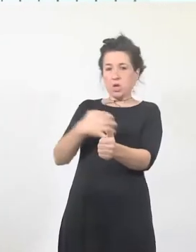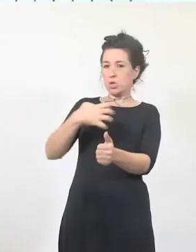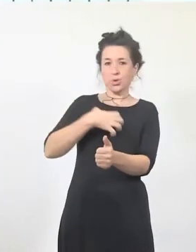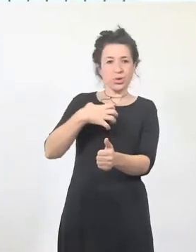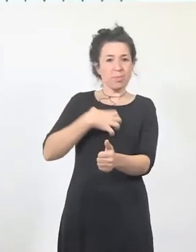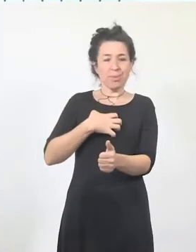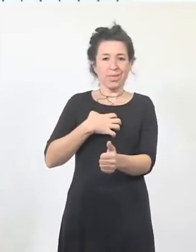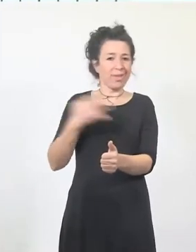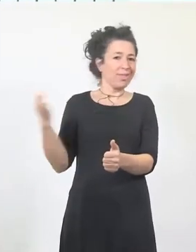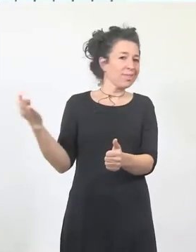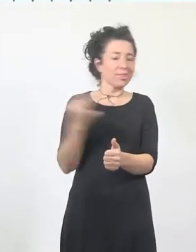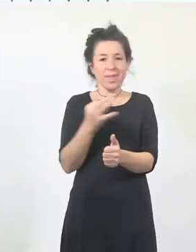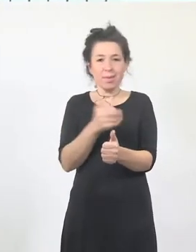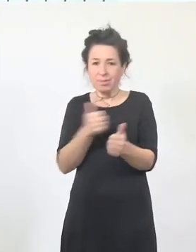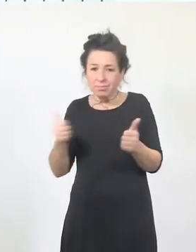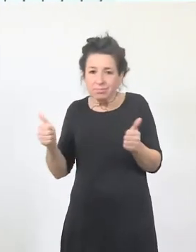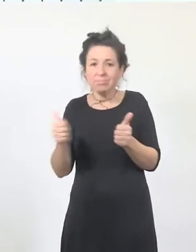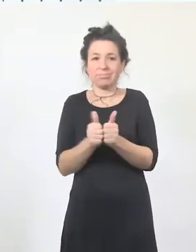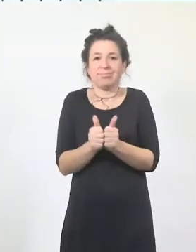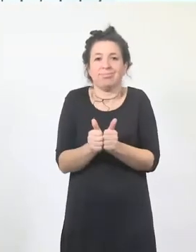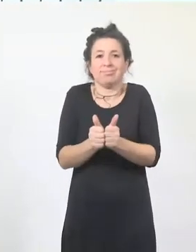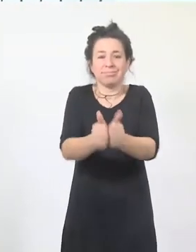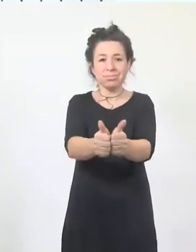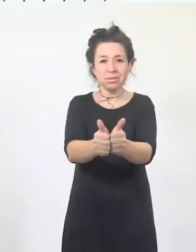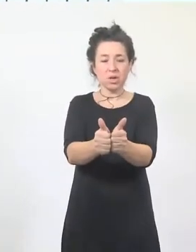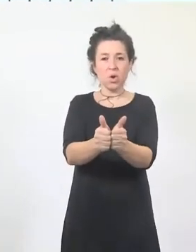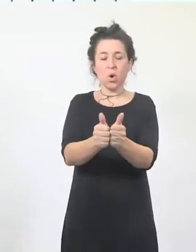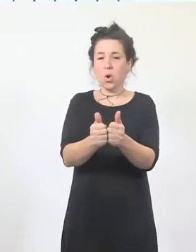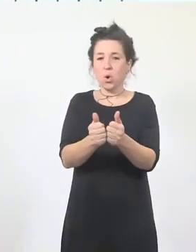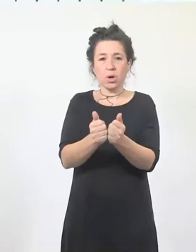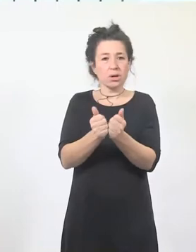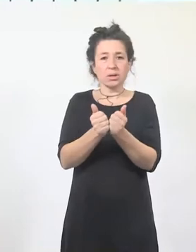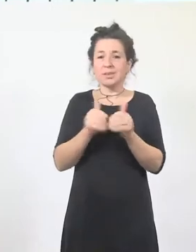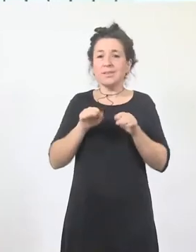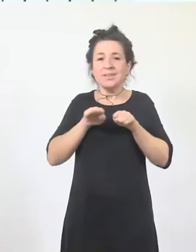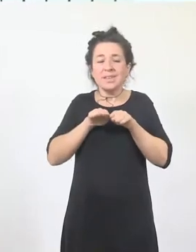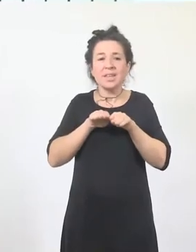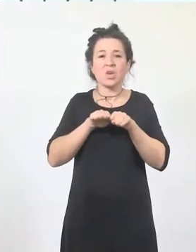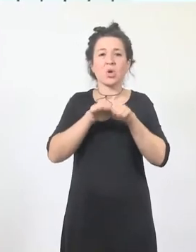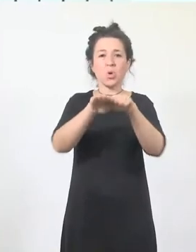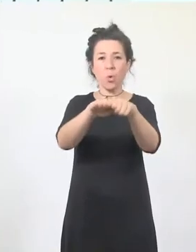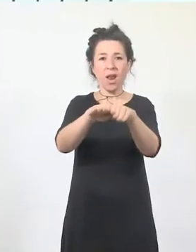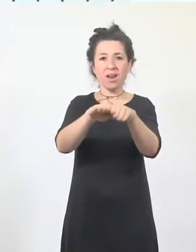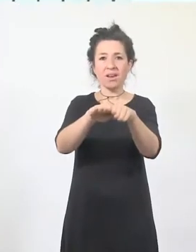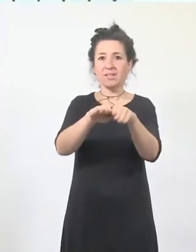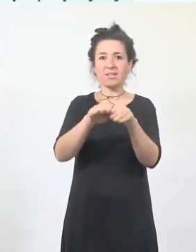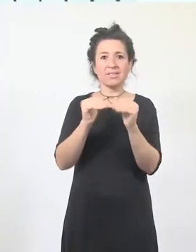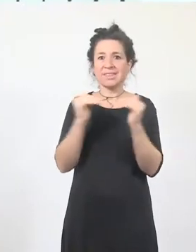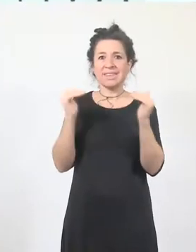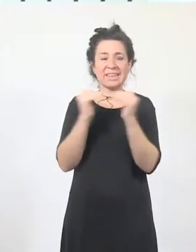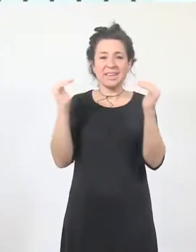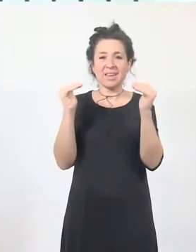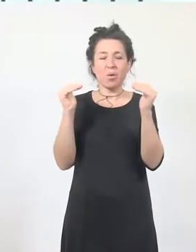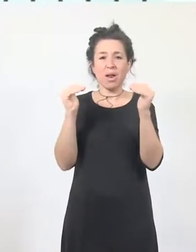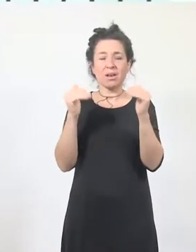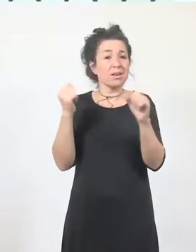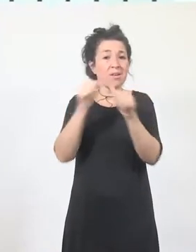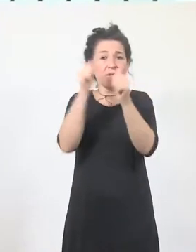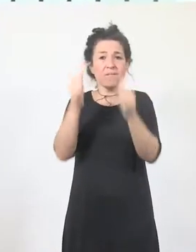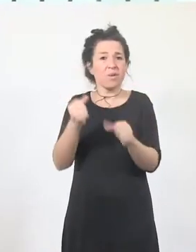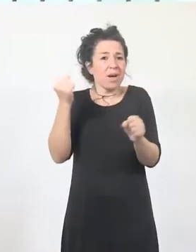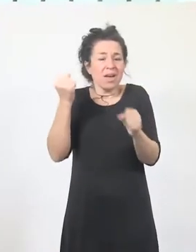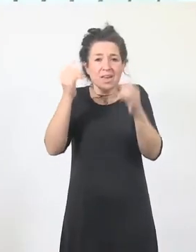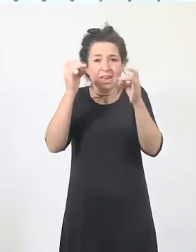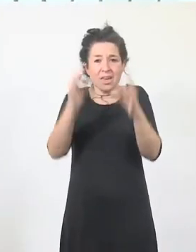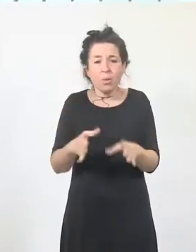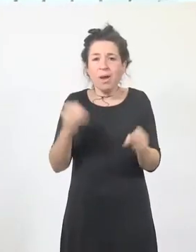como segunda cuestión, sino que tiene que ir acompañada, tiene que ir de la misma, tratarse de la misma manera y trabajar